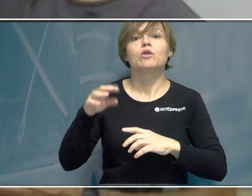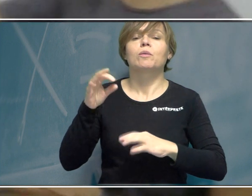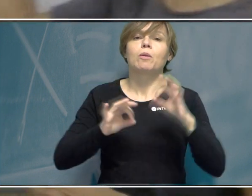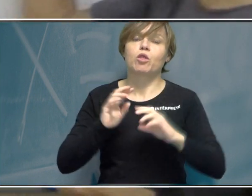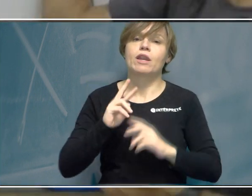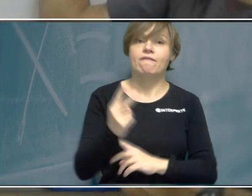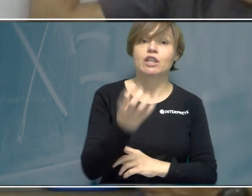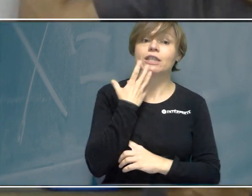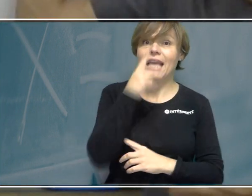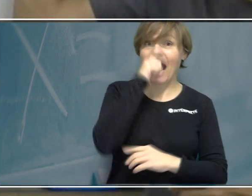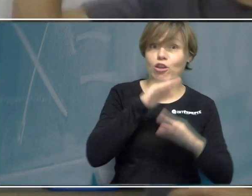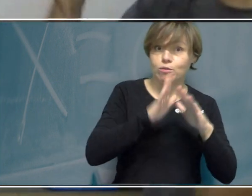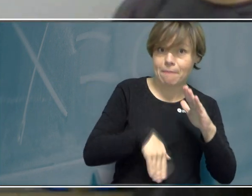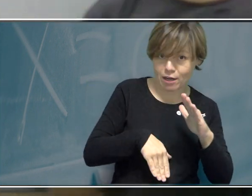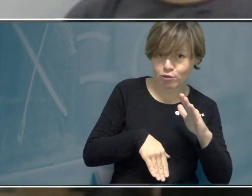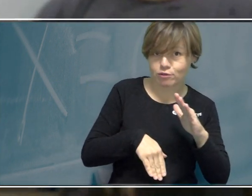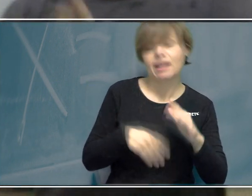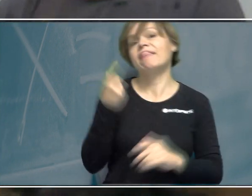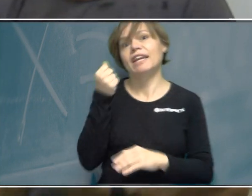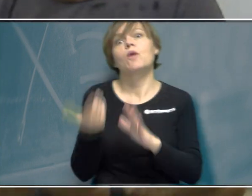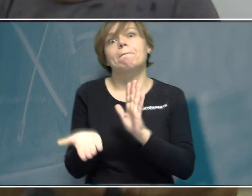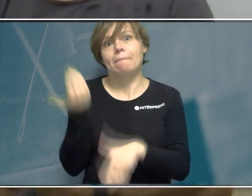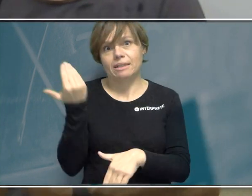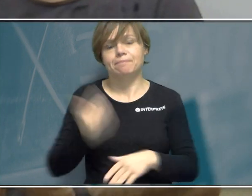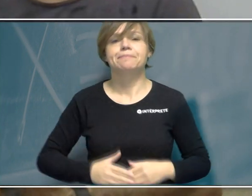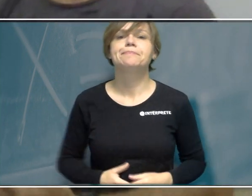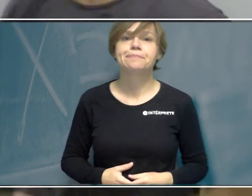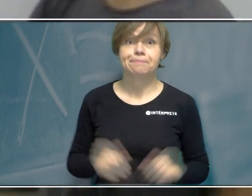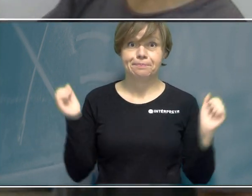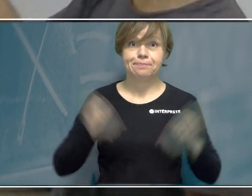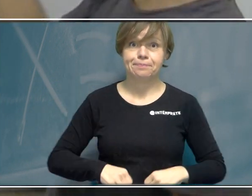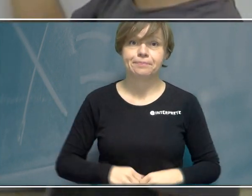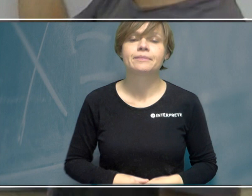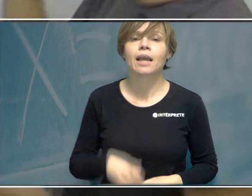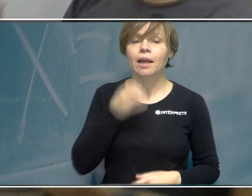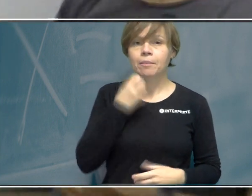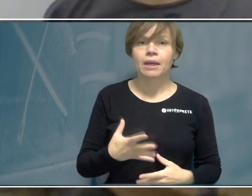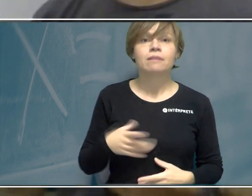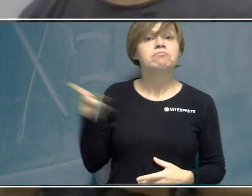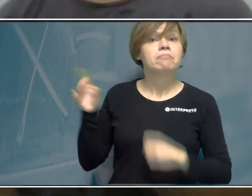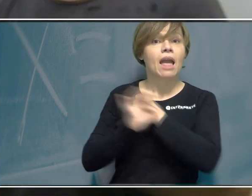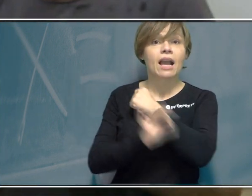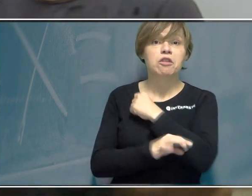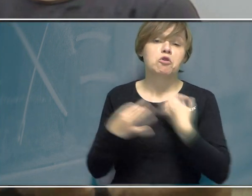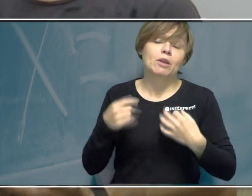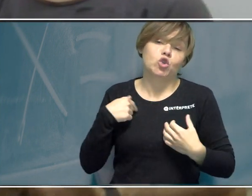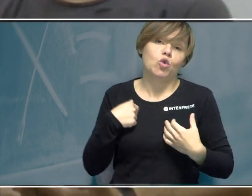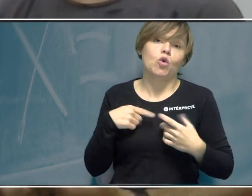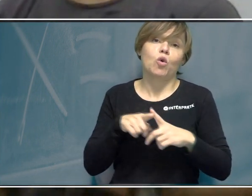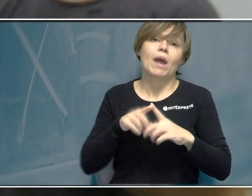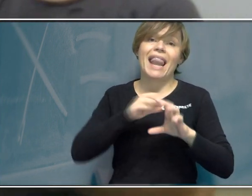proporcional. Cuantos menos años lleven la empresa, más dinero le tiene que tocar. ¿Bien? Bueno, pues este ejercicio se suele hacer, yo lo suelo hacer